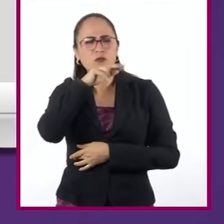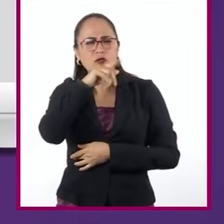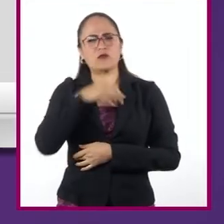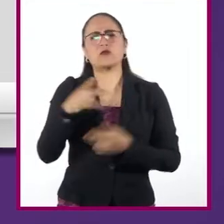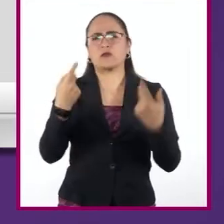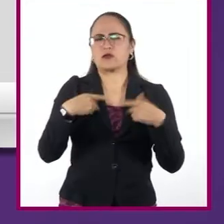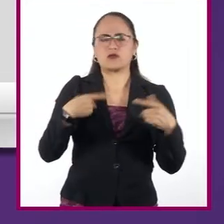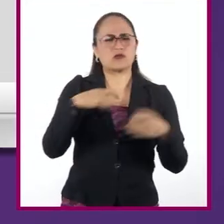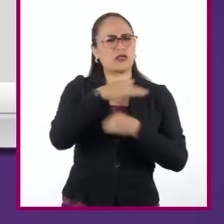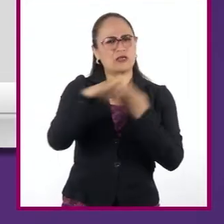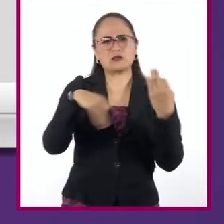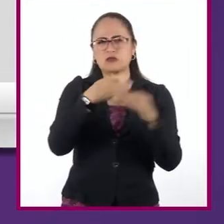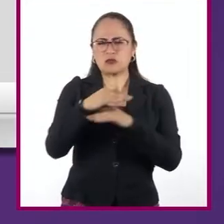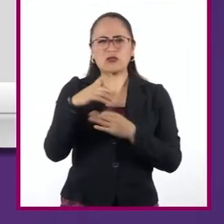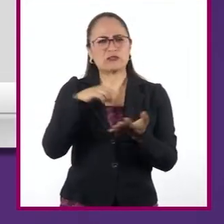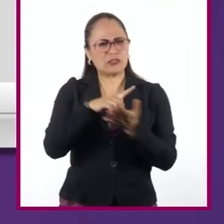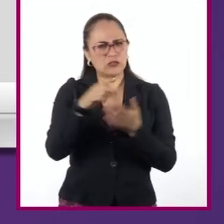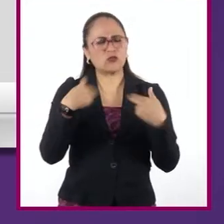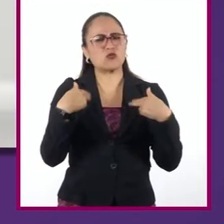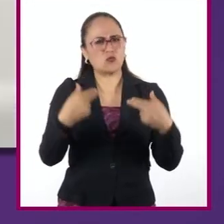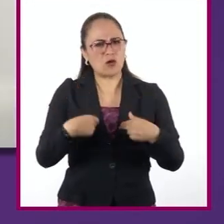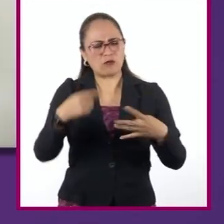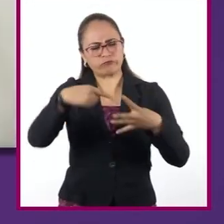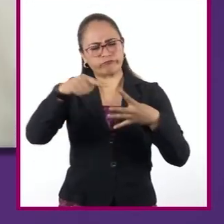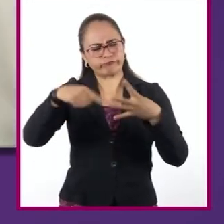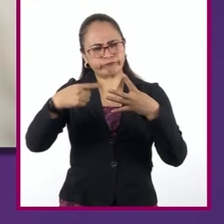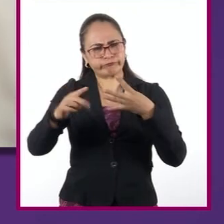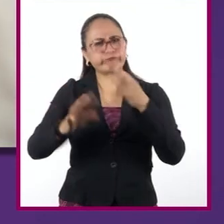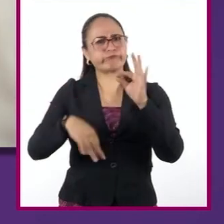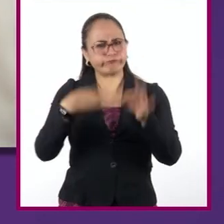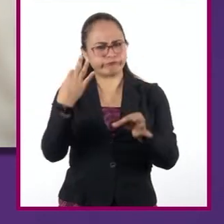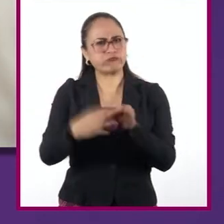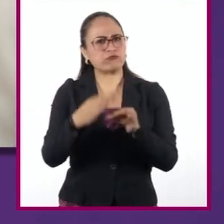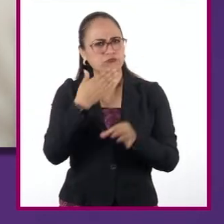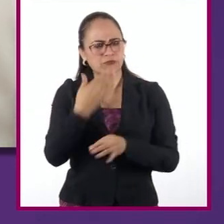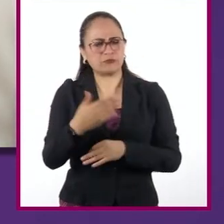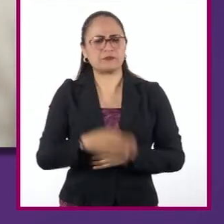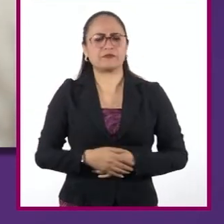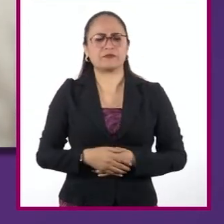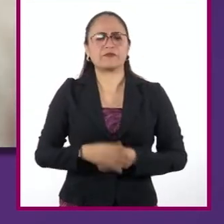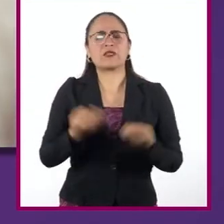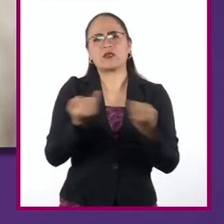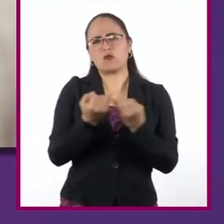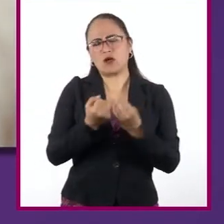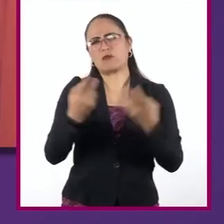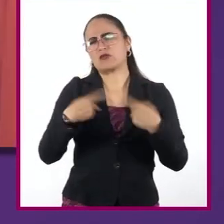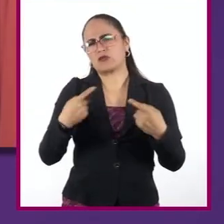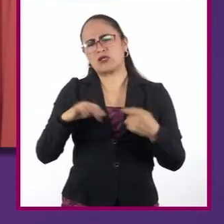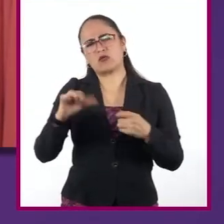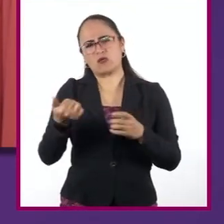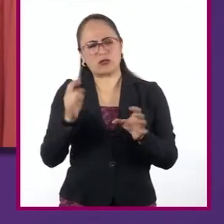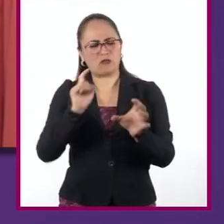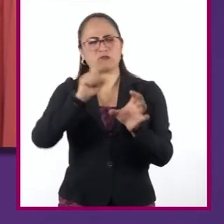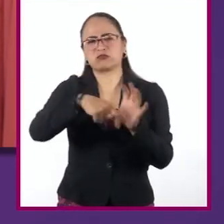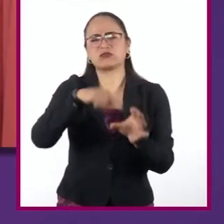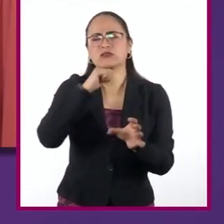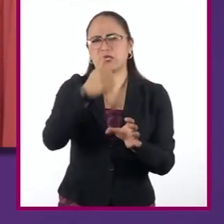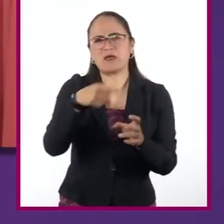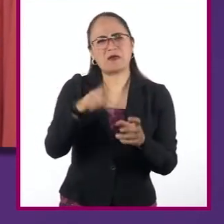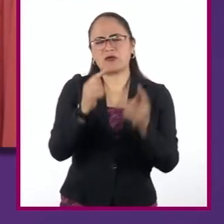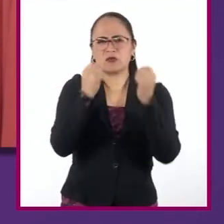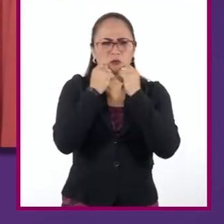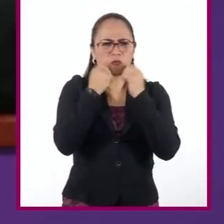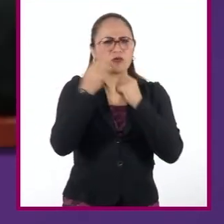personas puedan disfrutar sus derechos humanos. Otras personas sin pertenecer a organizaciones trabajan de manera individual